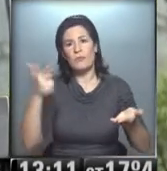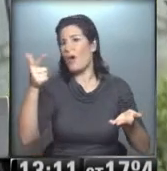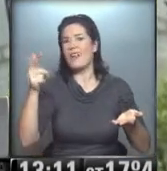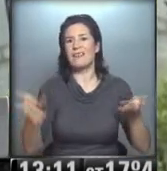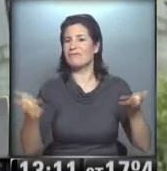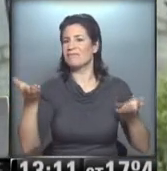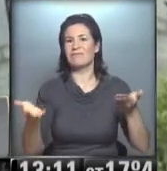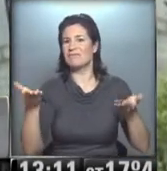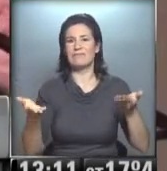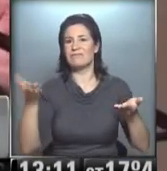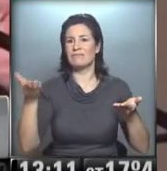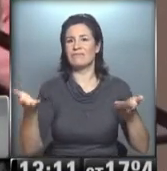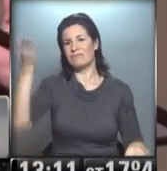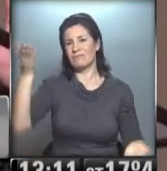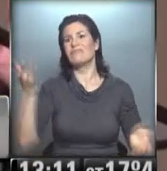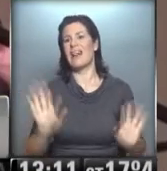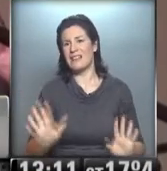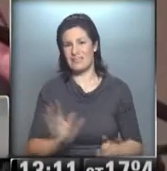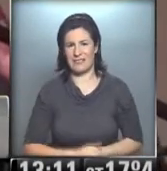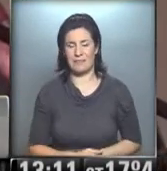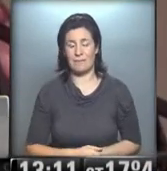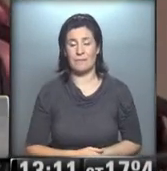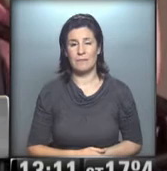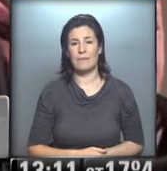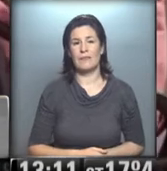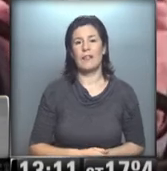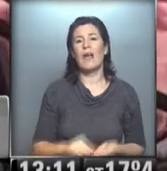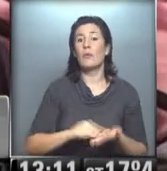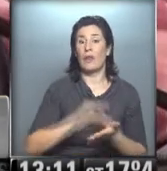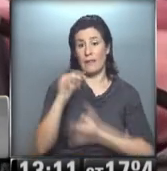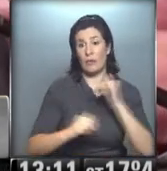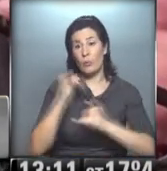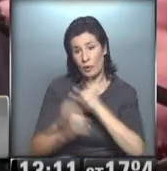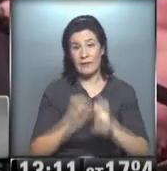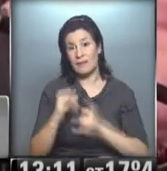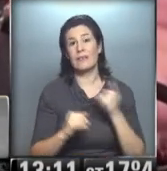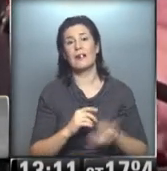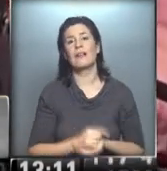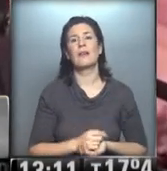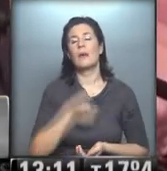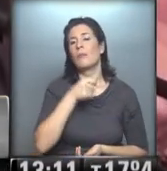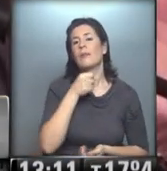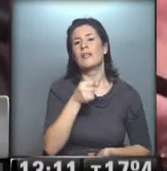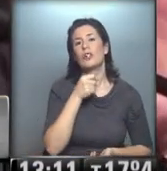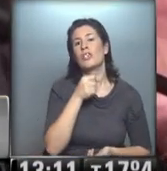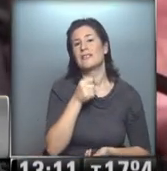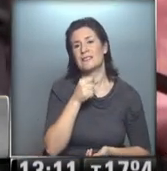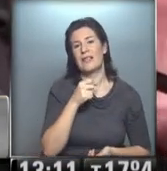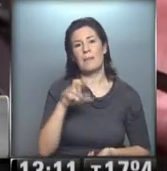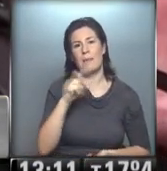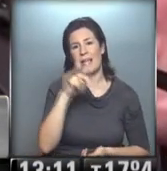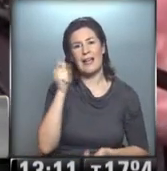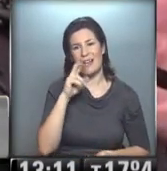partes además stella maris boca a prueba como razonable el análisis del periodista grace palace